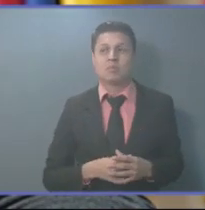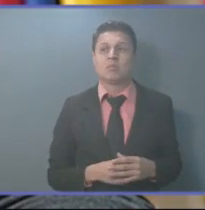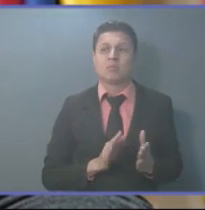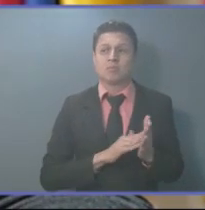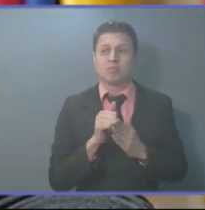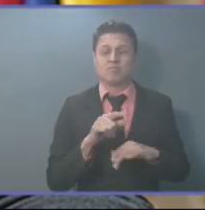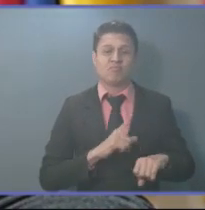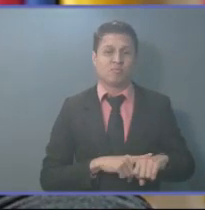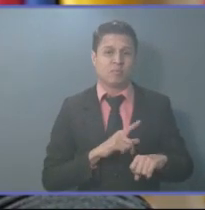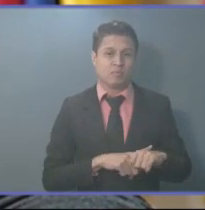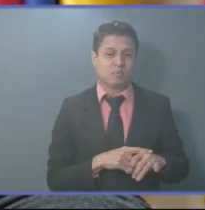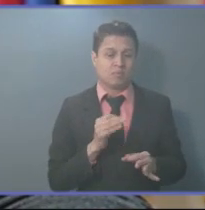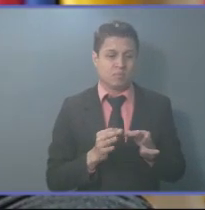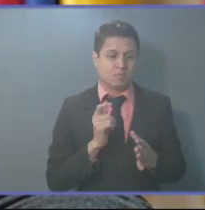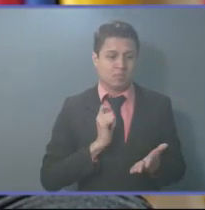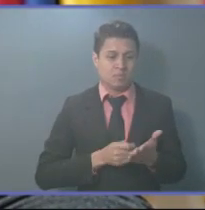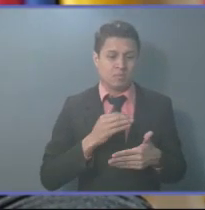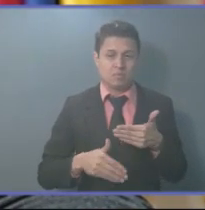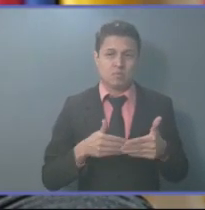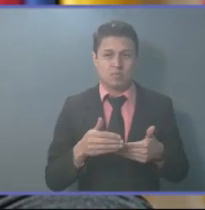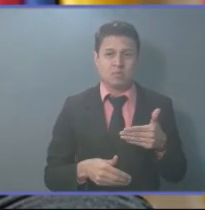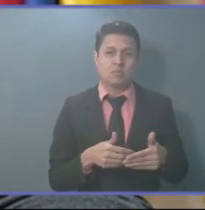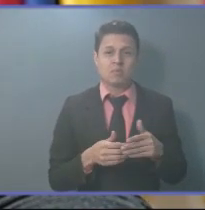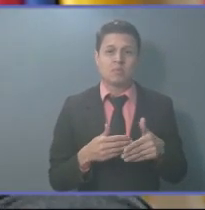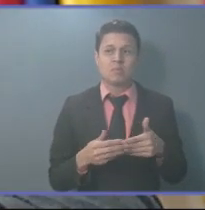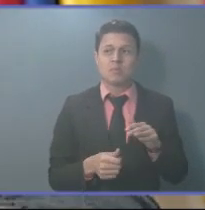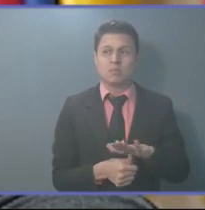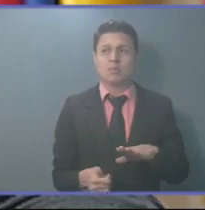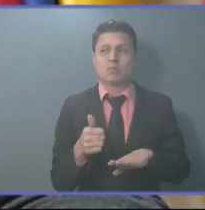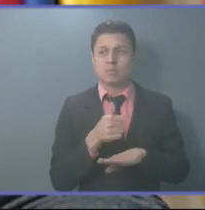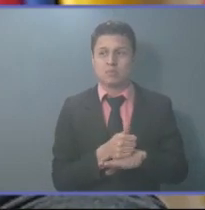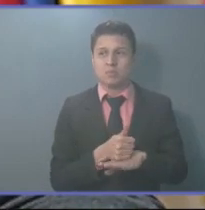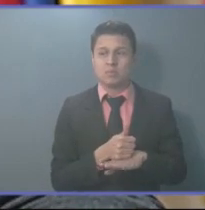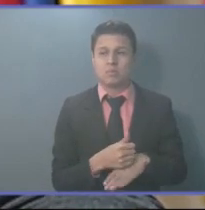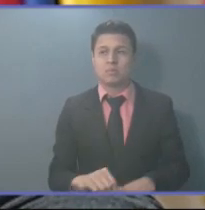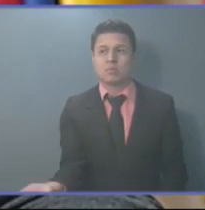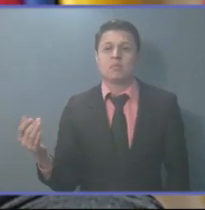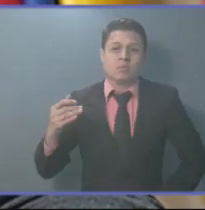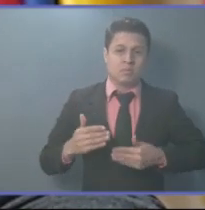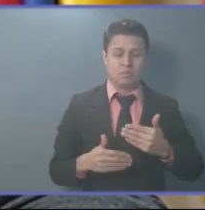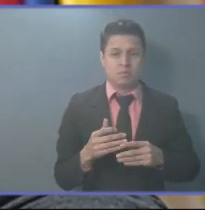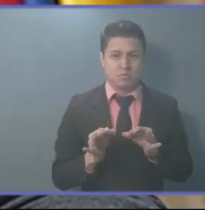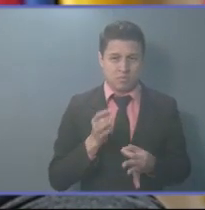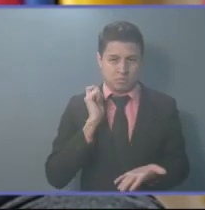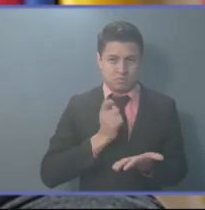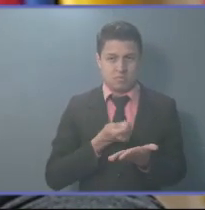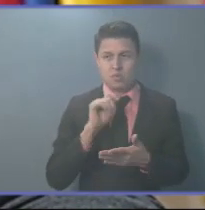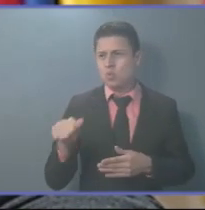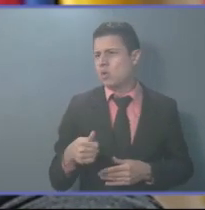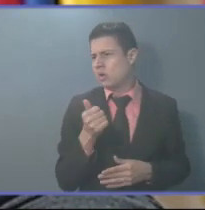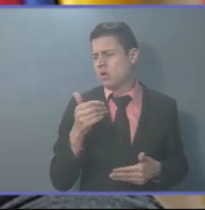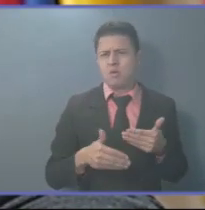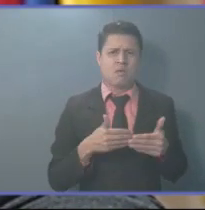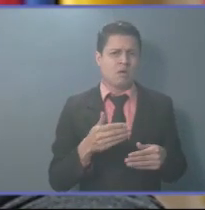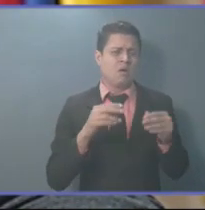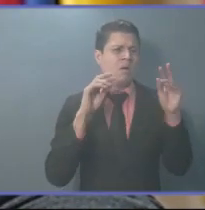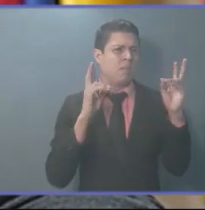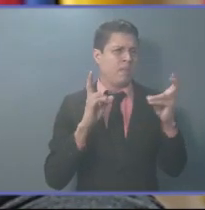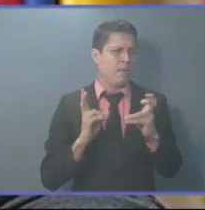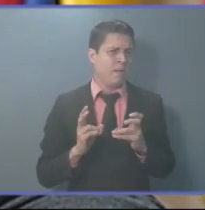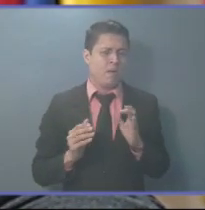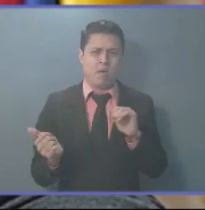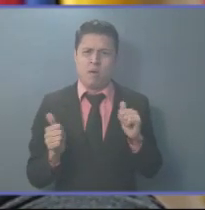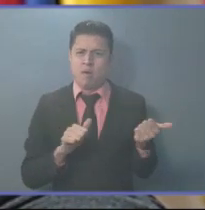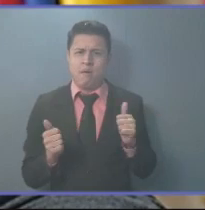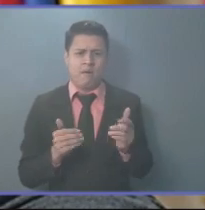términos y plazos procesales en los procedimientos administrativos y procesos judiciales cualquiera que sea la materia y la